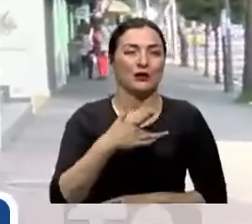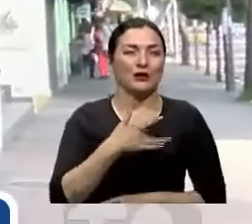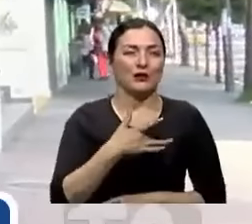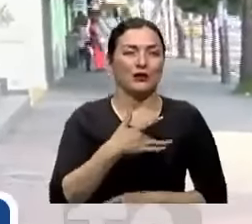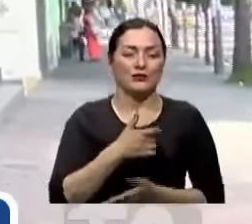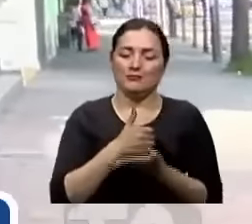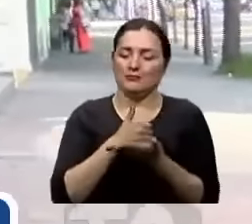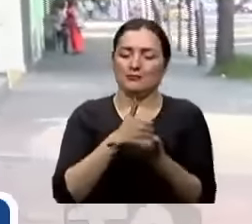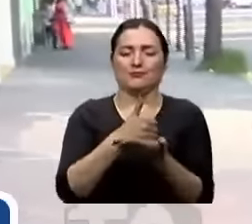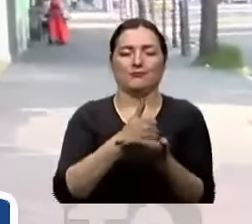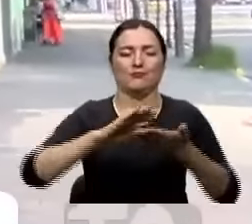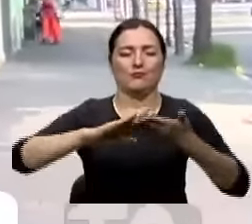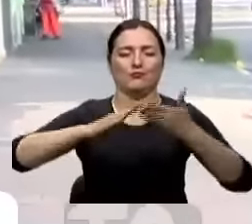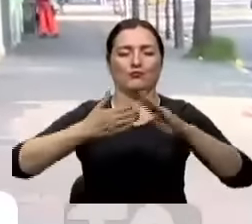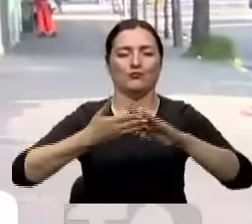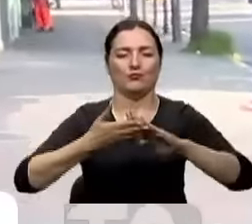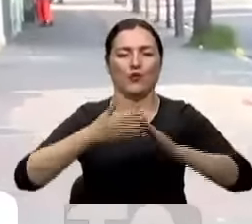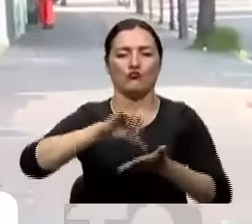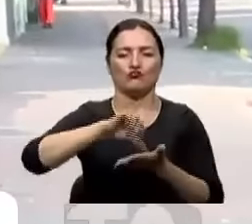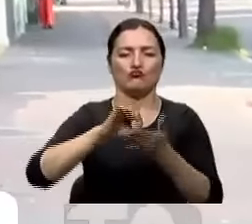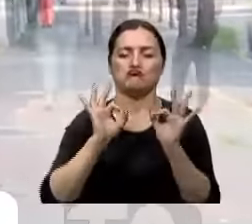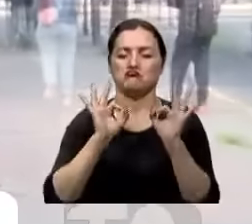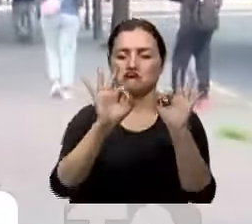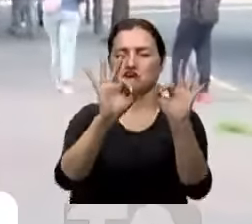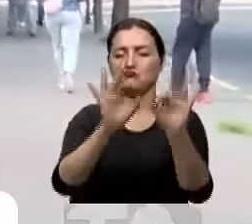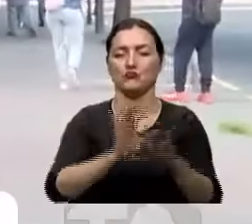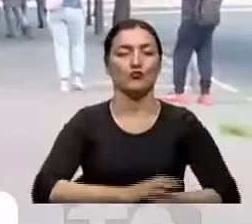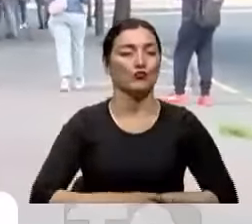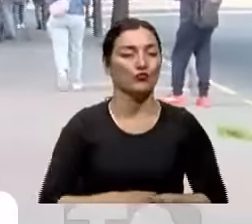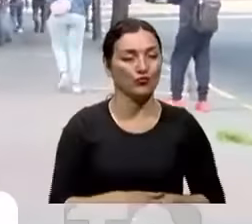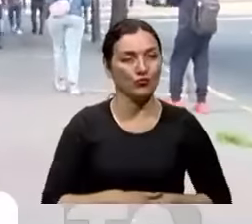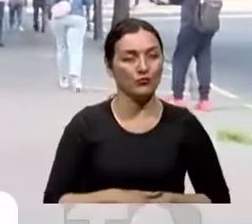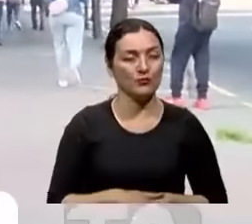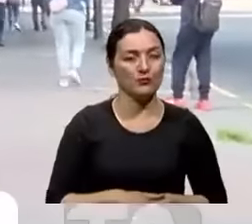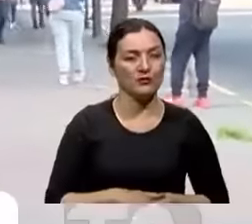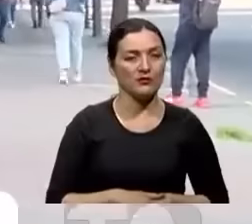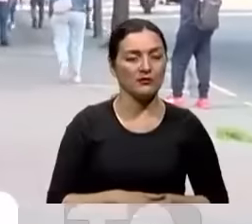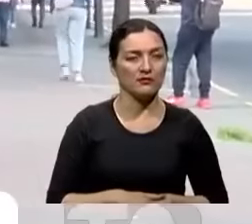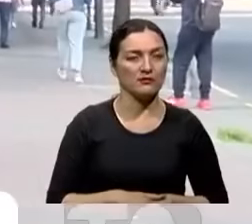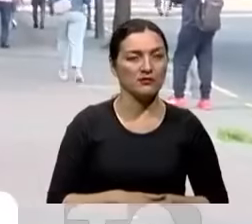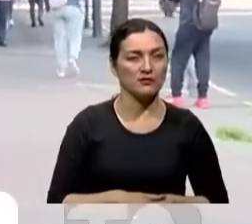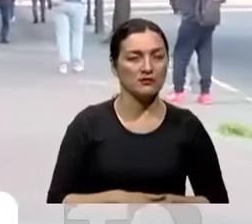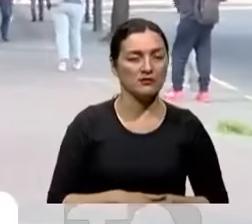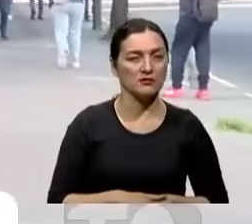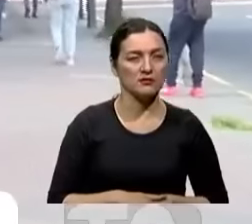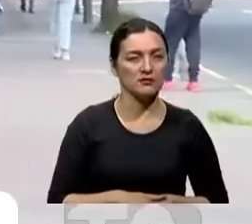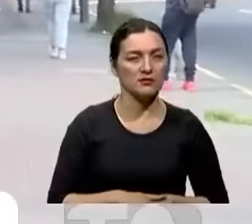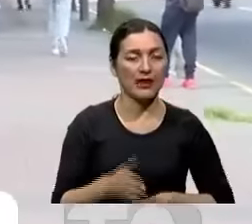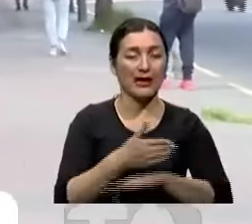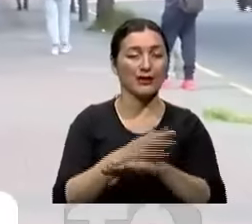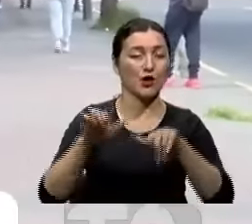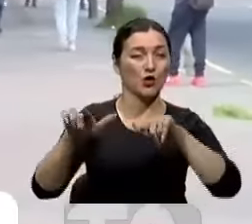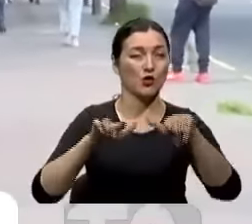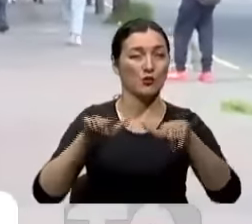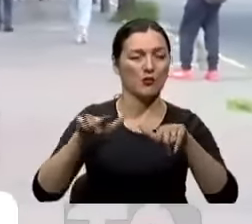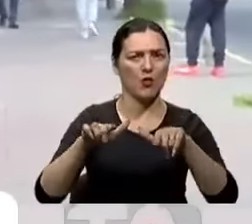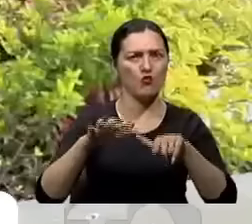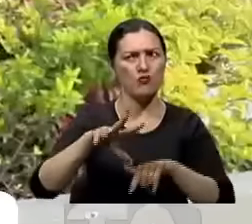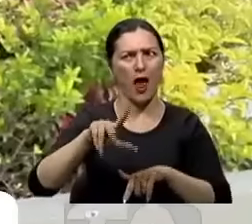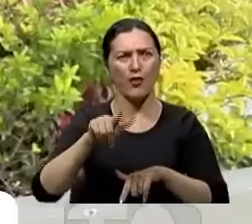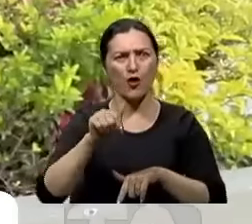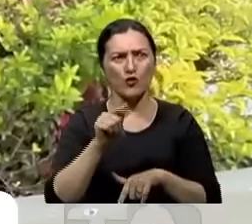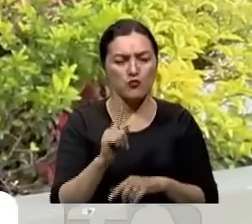para beneficio de la comunidad, de la ciudad, me parece excelente. Porque últimamente se estaba convertido esto como una guarida de